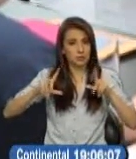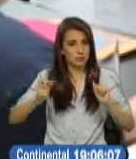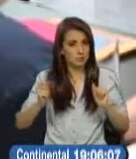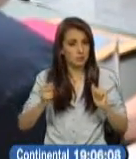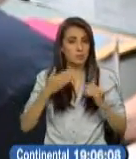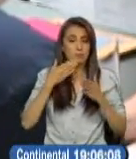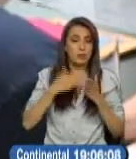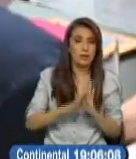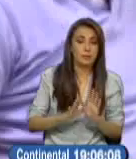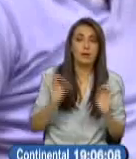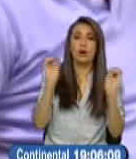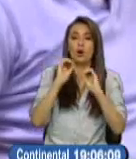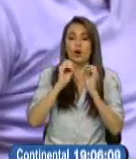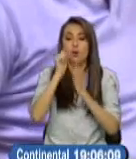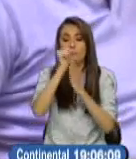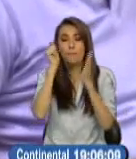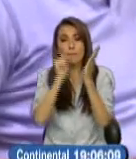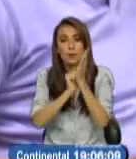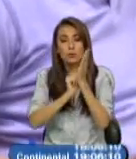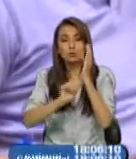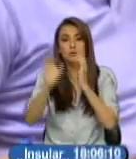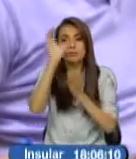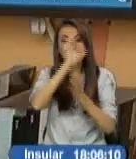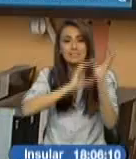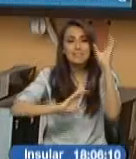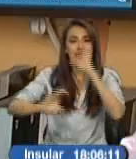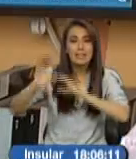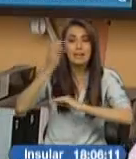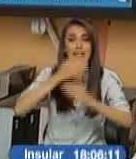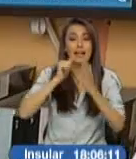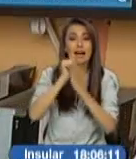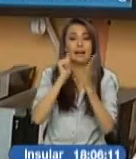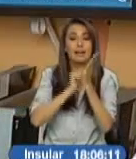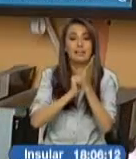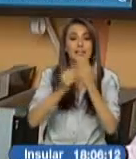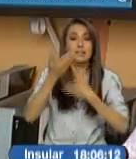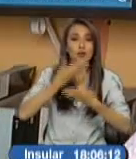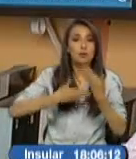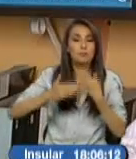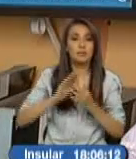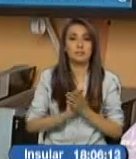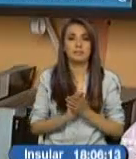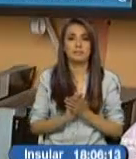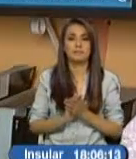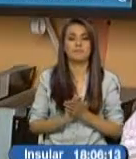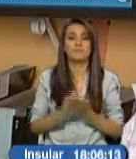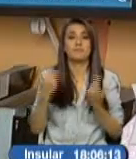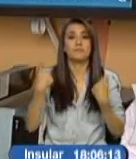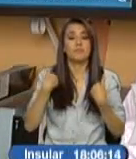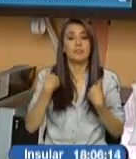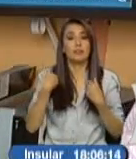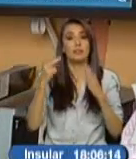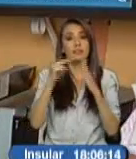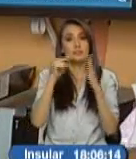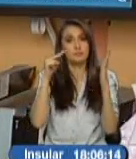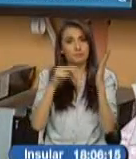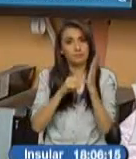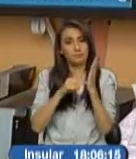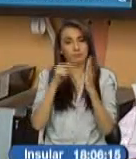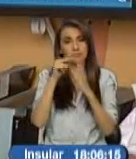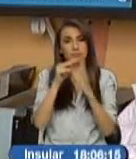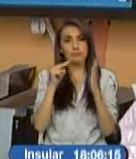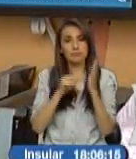la búsqueda de una agenda internacional de cooperación. A propósito de normar el rol de